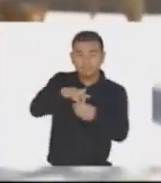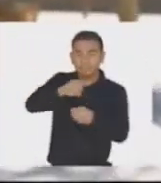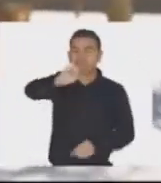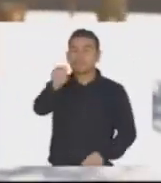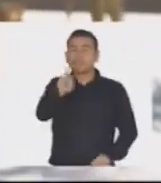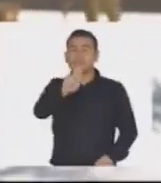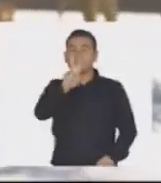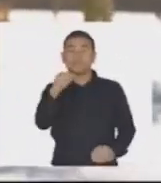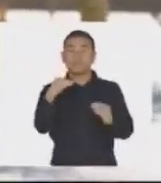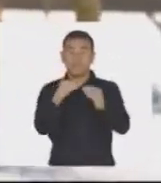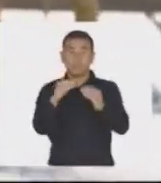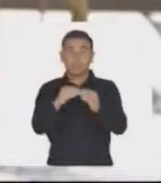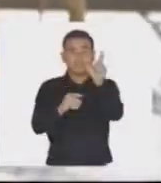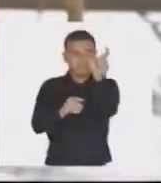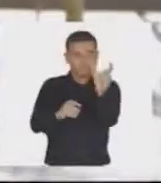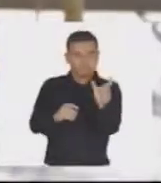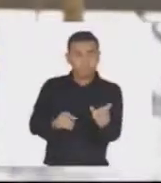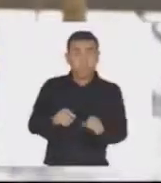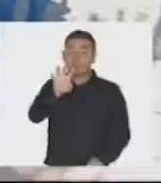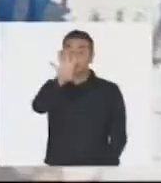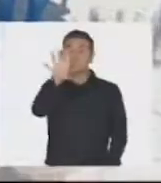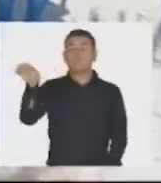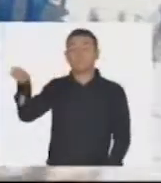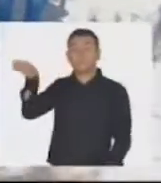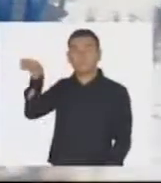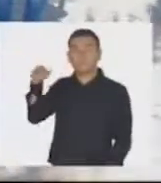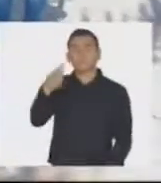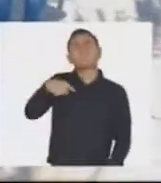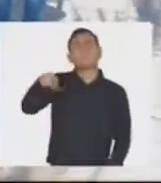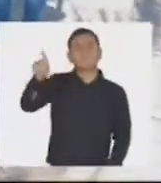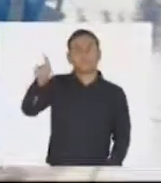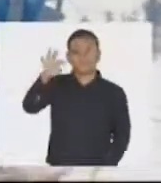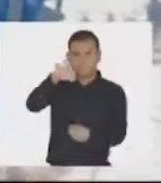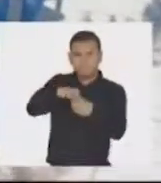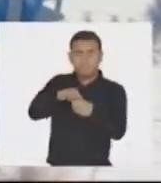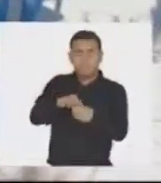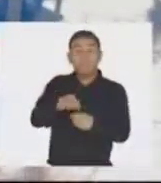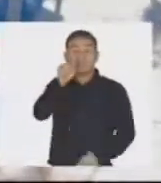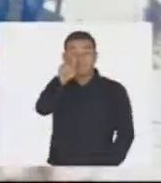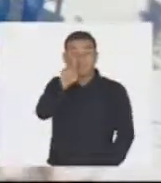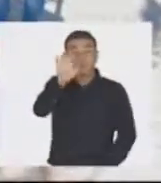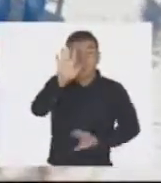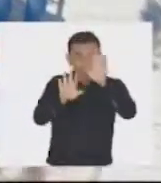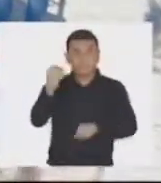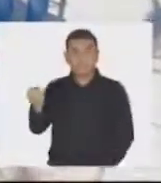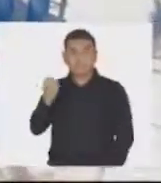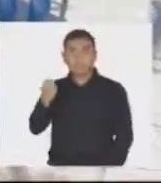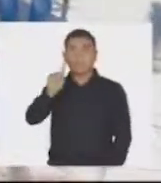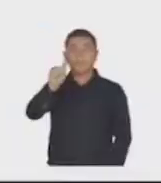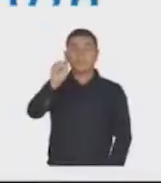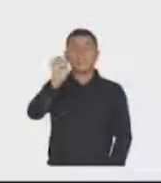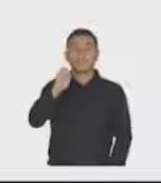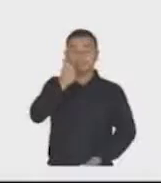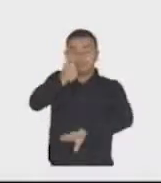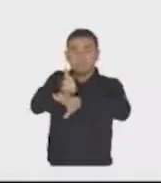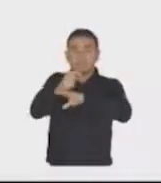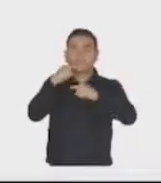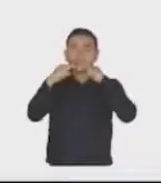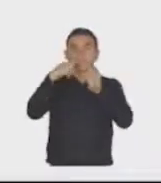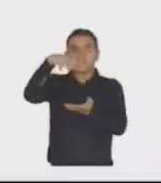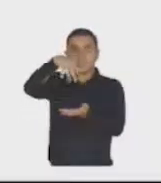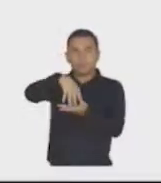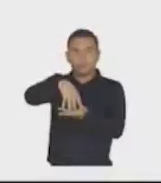número correlativo en el padrón electoral. Este 4 de marzo, salí a votar. Tu participación es importante. Tribunal Supremo